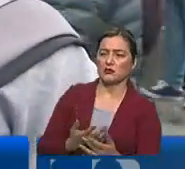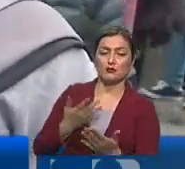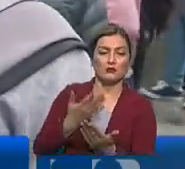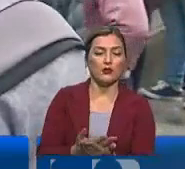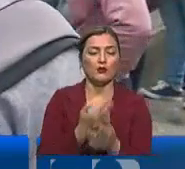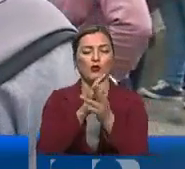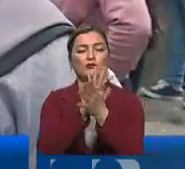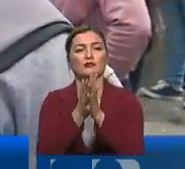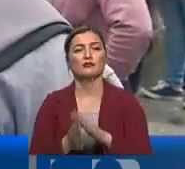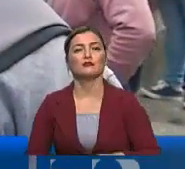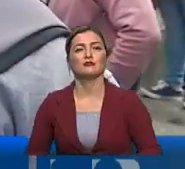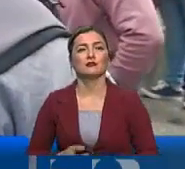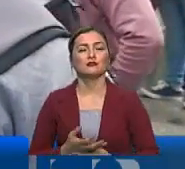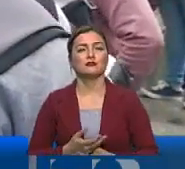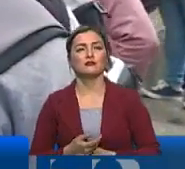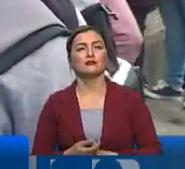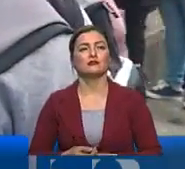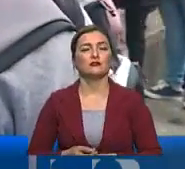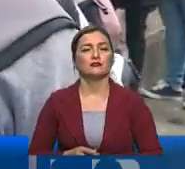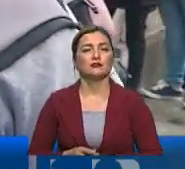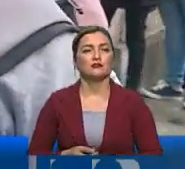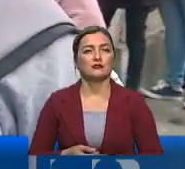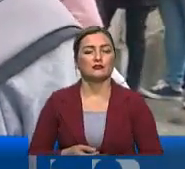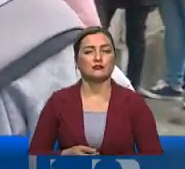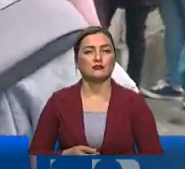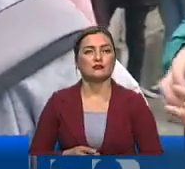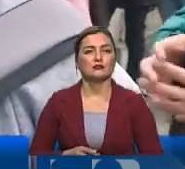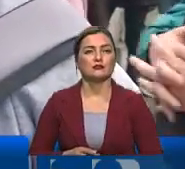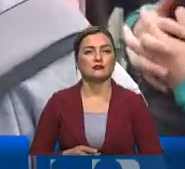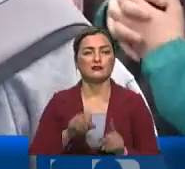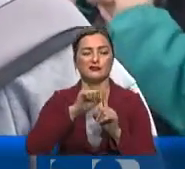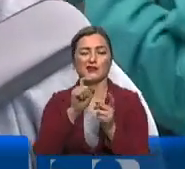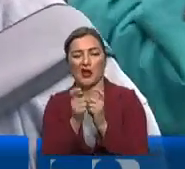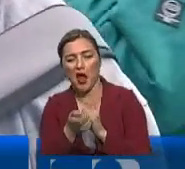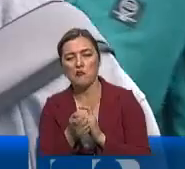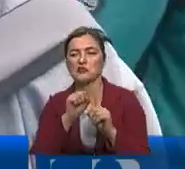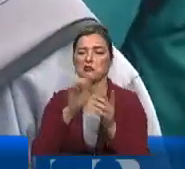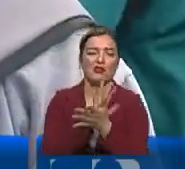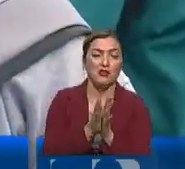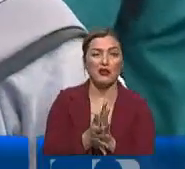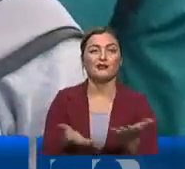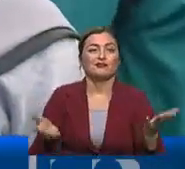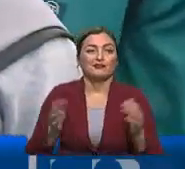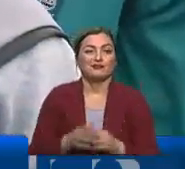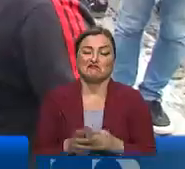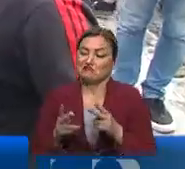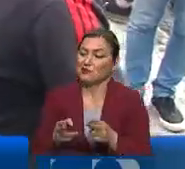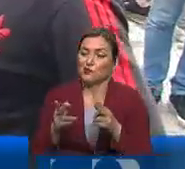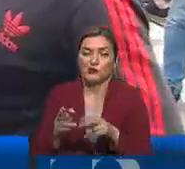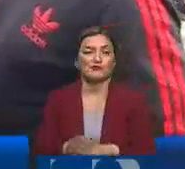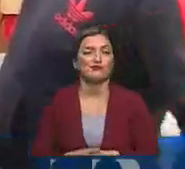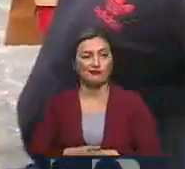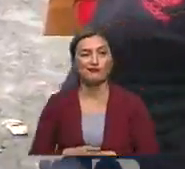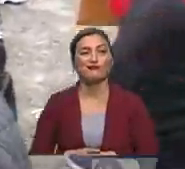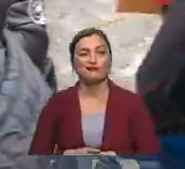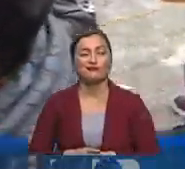no hay respuesta. Todo esto por el cambio de sistema, que no hay sistema, y seguimos lo mismo. Pero este